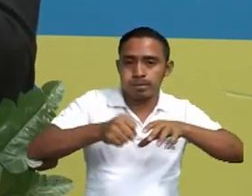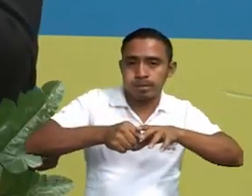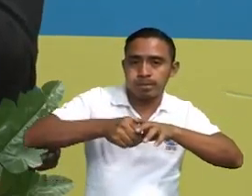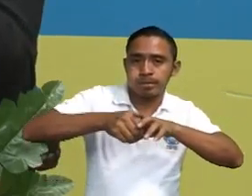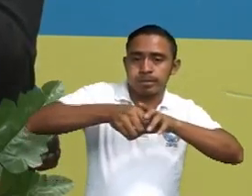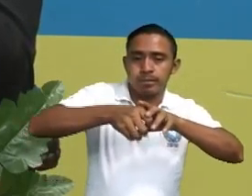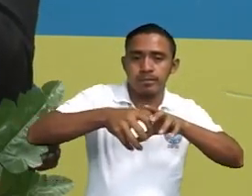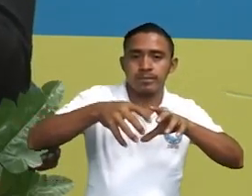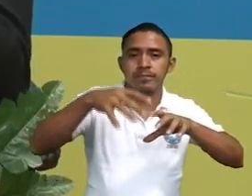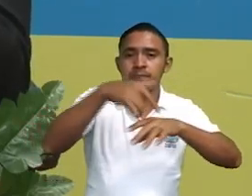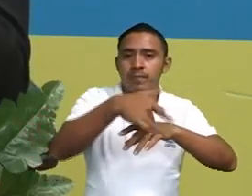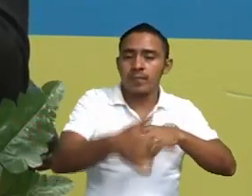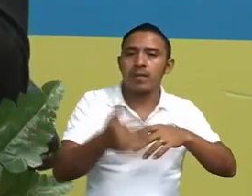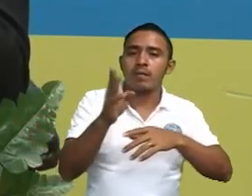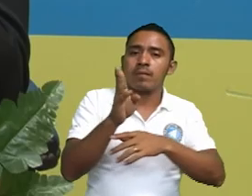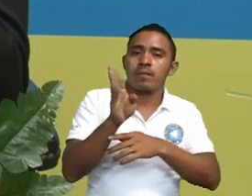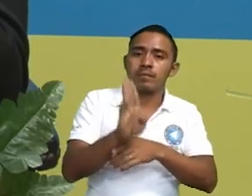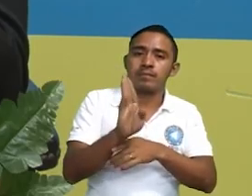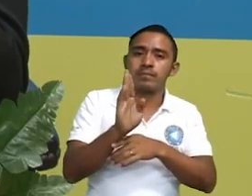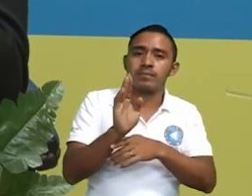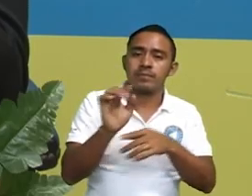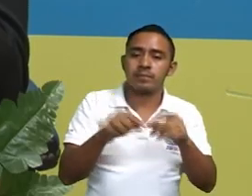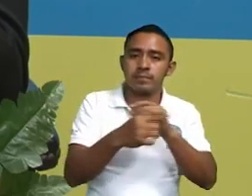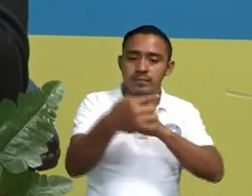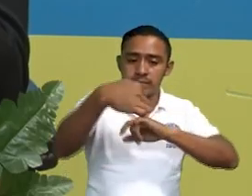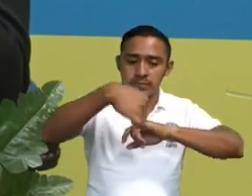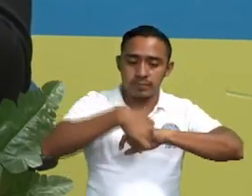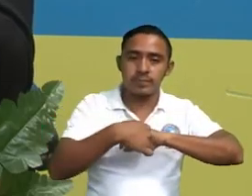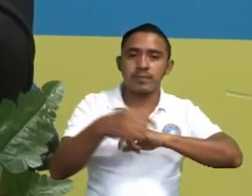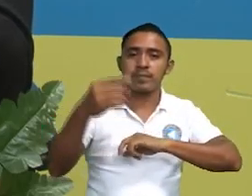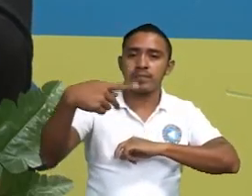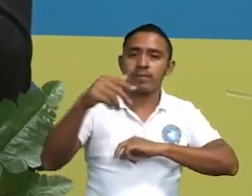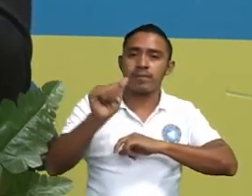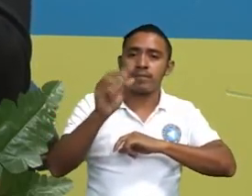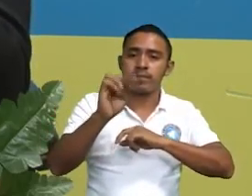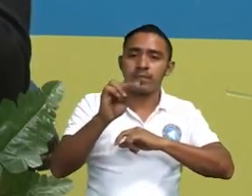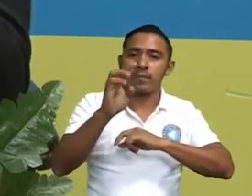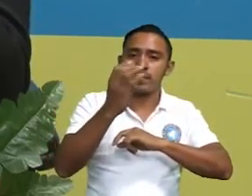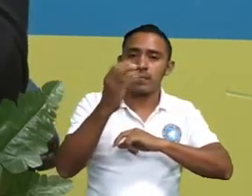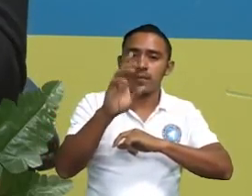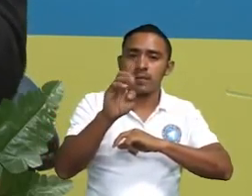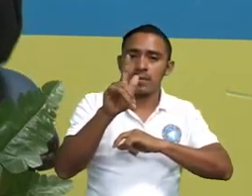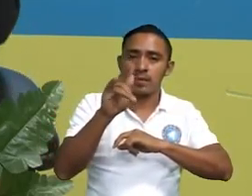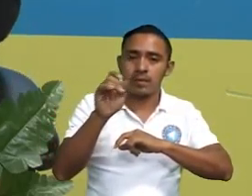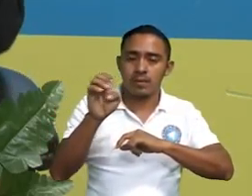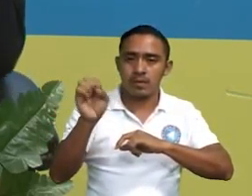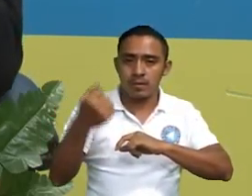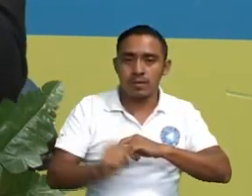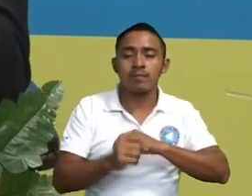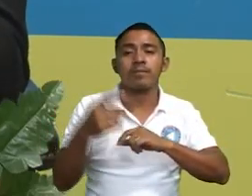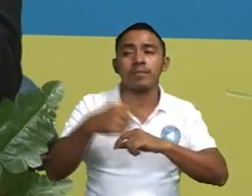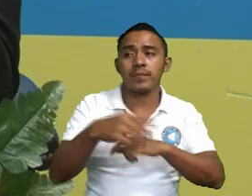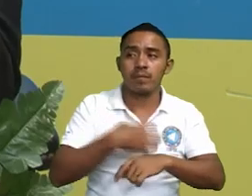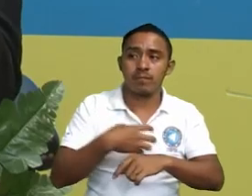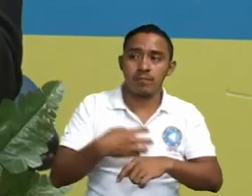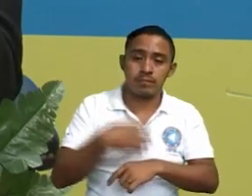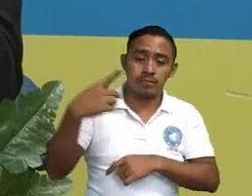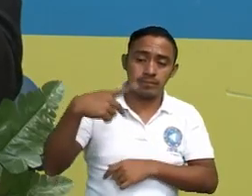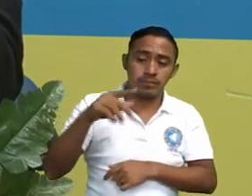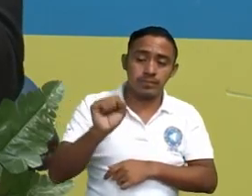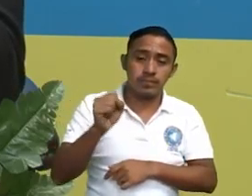donde sale el líquido del páncreas, o las enzimas pancreáticas, y la activación dentro del páncreas, producto de esa